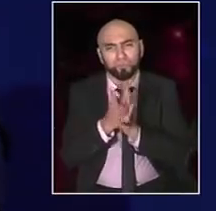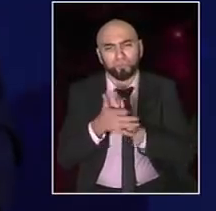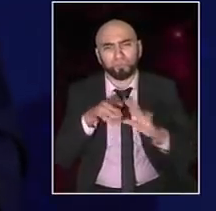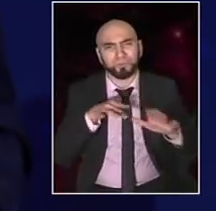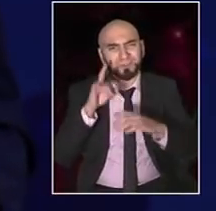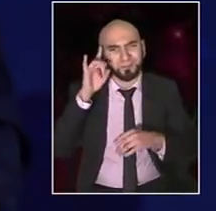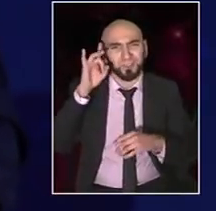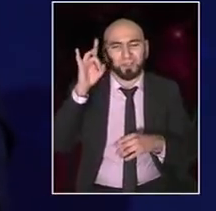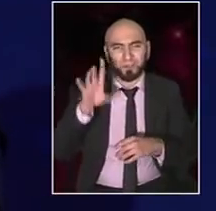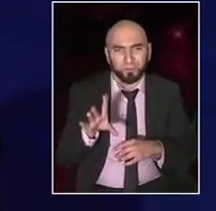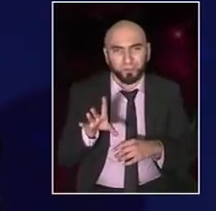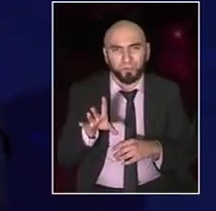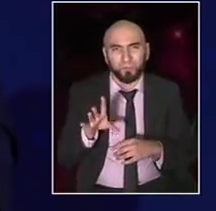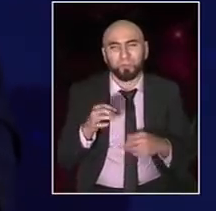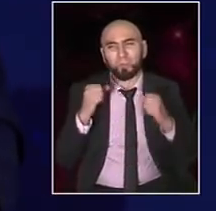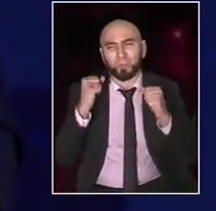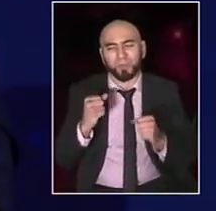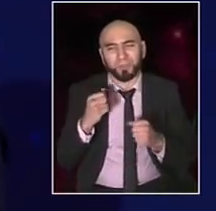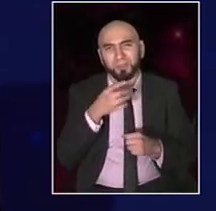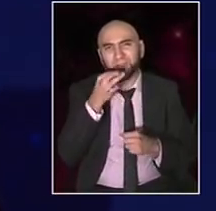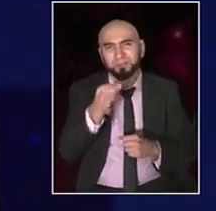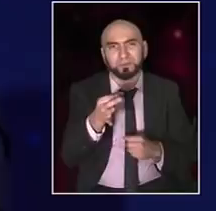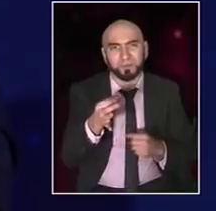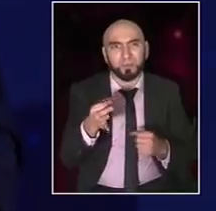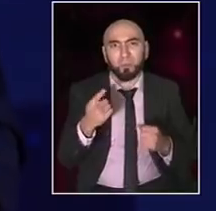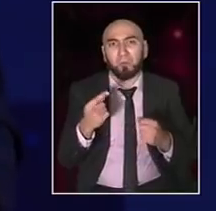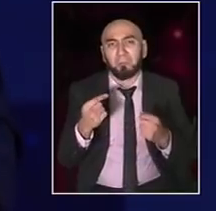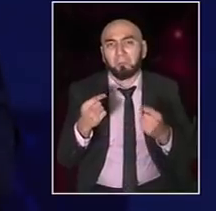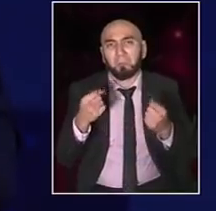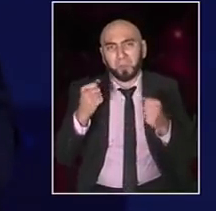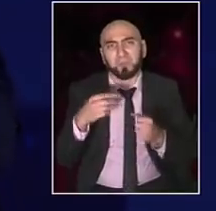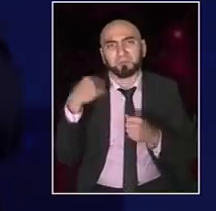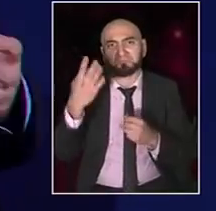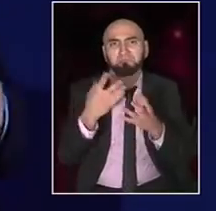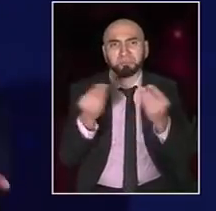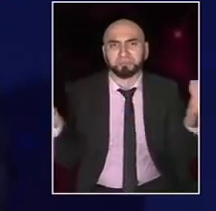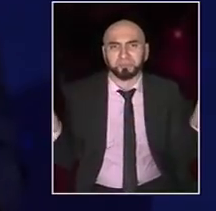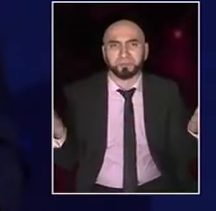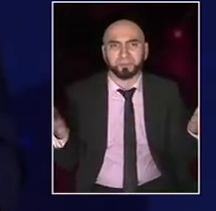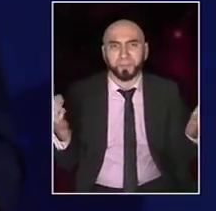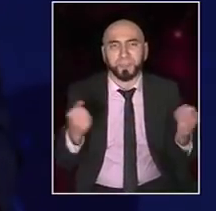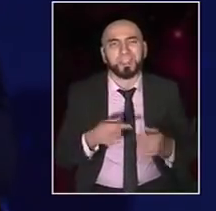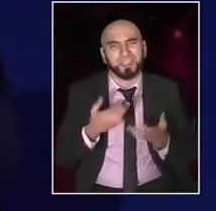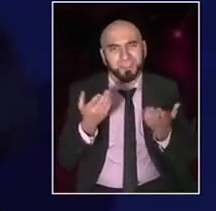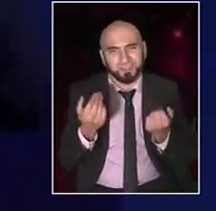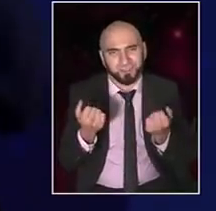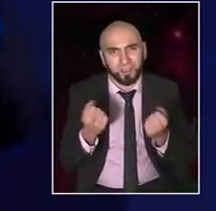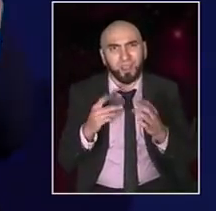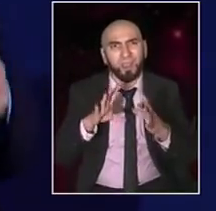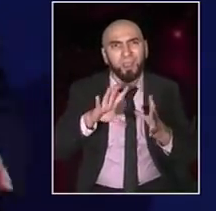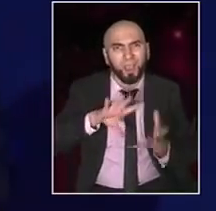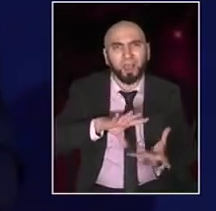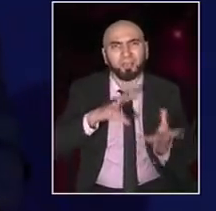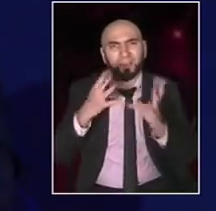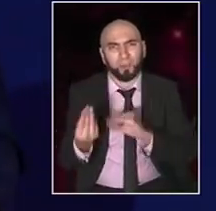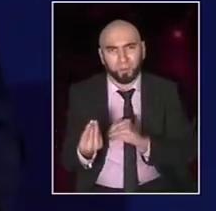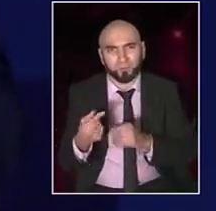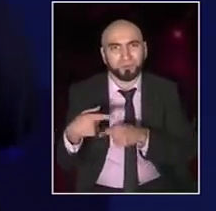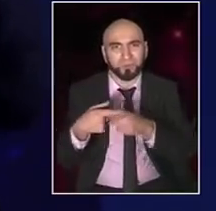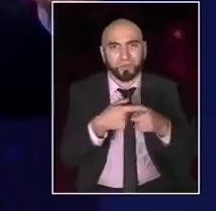uno podría llamar una obsolescencia programada, y por eso que requiere readecuar la sociedad, requiere de readecuar las